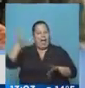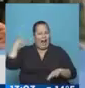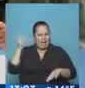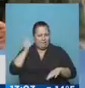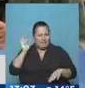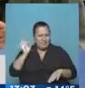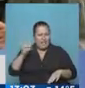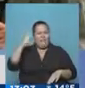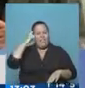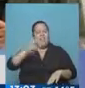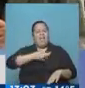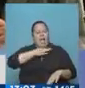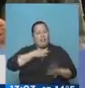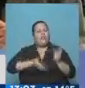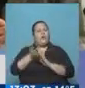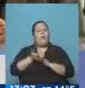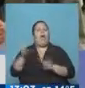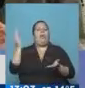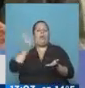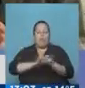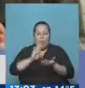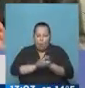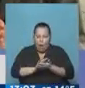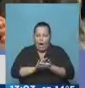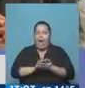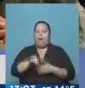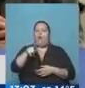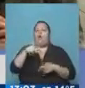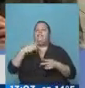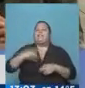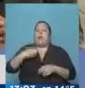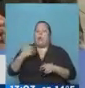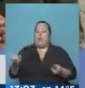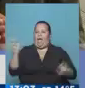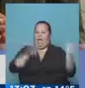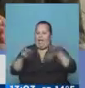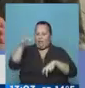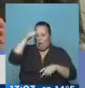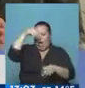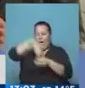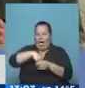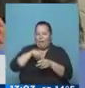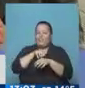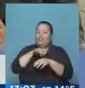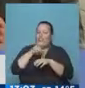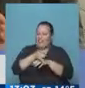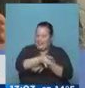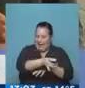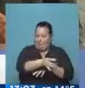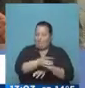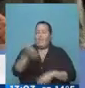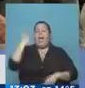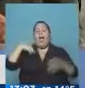meses que el 10 de agosto iba a volver a aplicarse esa medida de seguridad las brigadas que estaban adentro de las formaciones